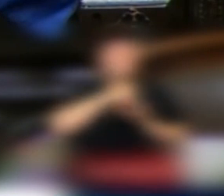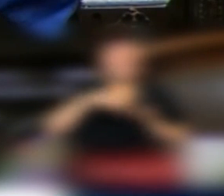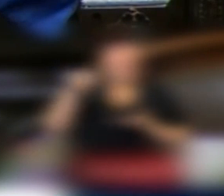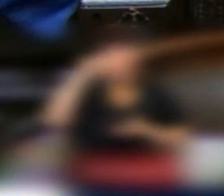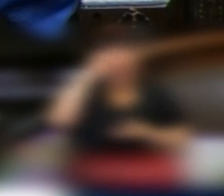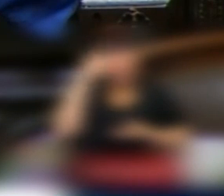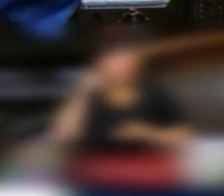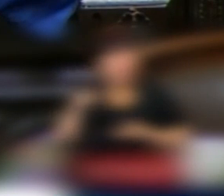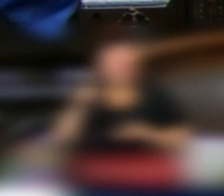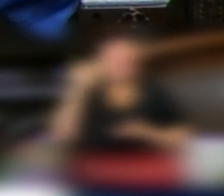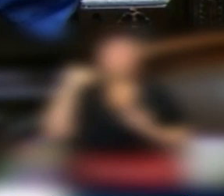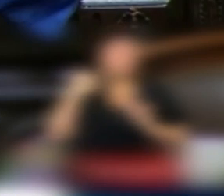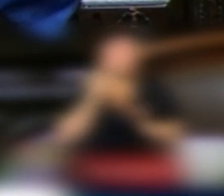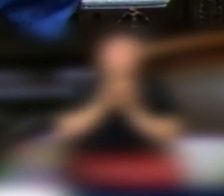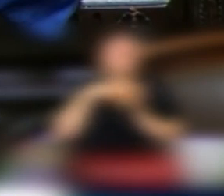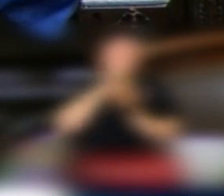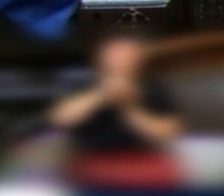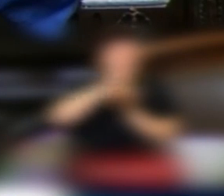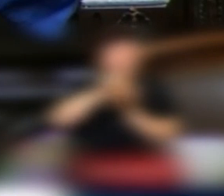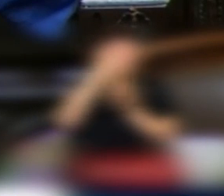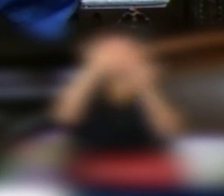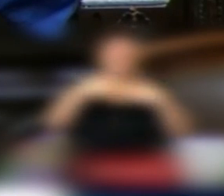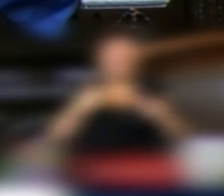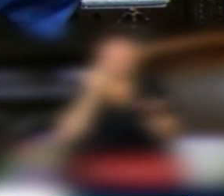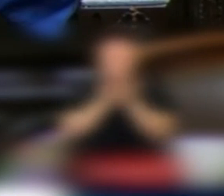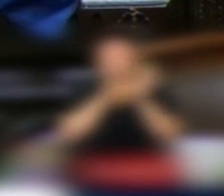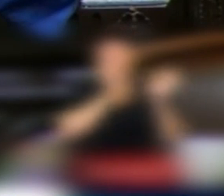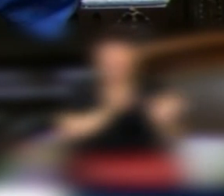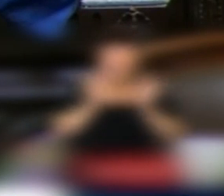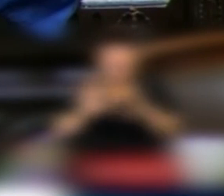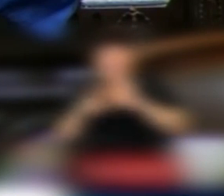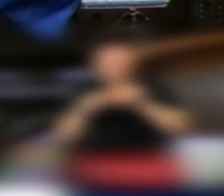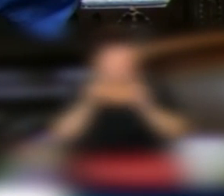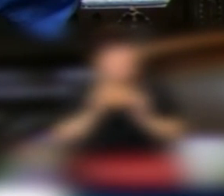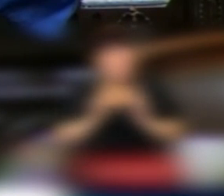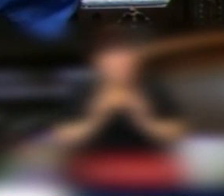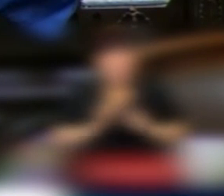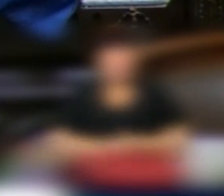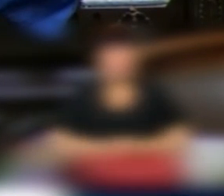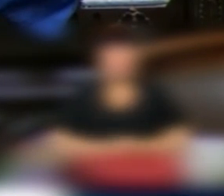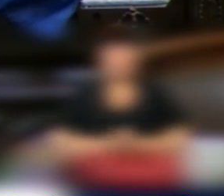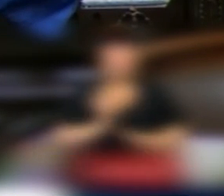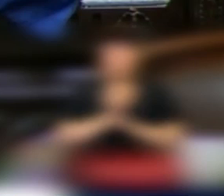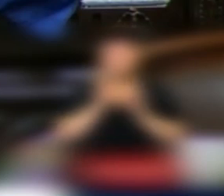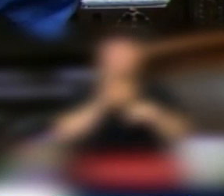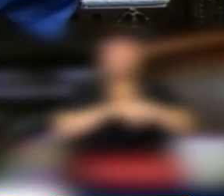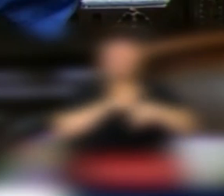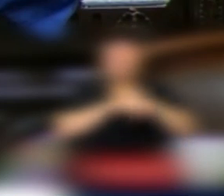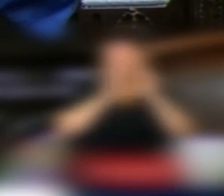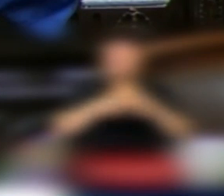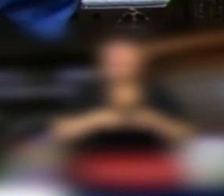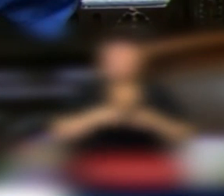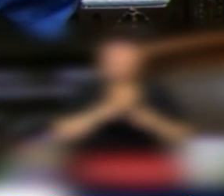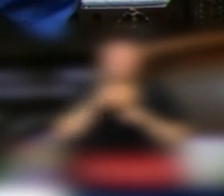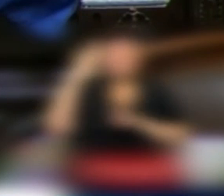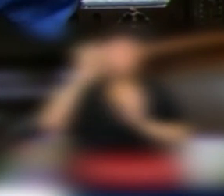Nación presentaba, era autor de un proyecto de estas mismas características, casi al mismo tiempo